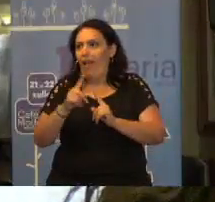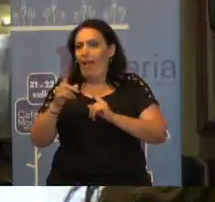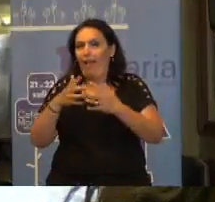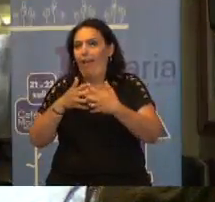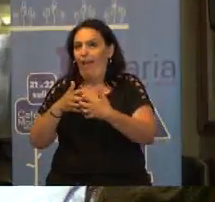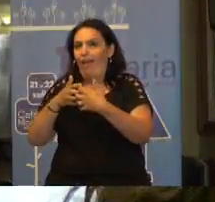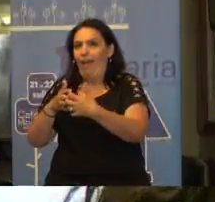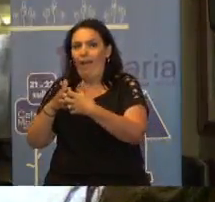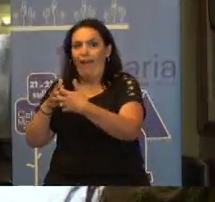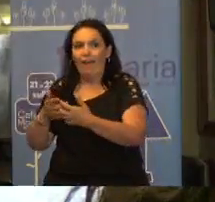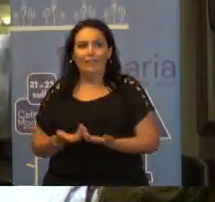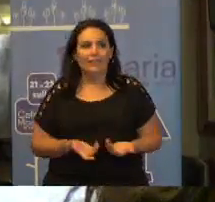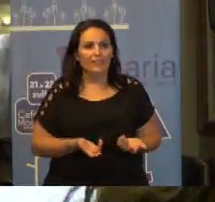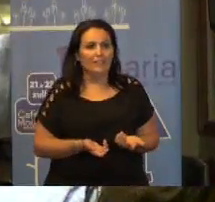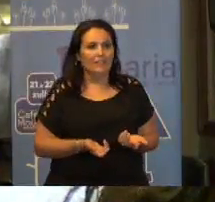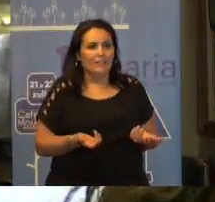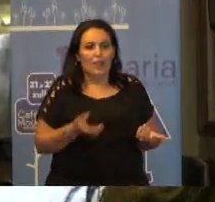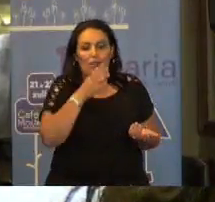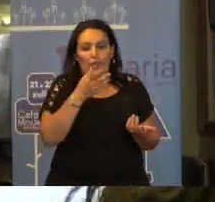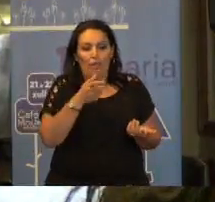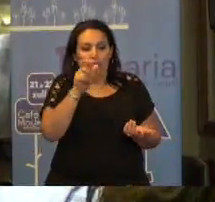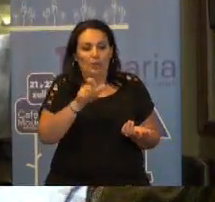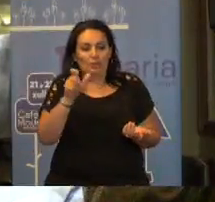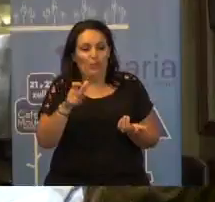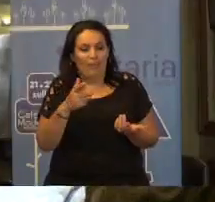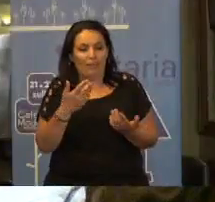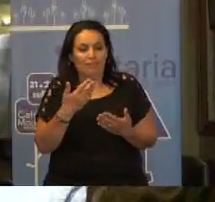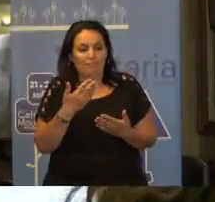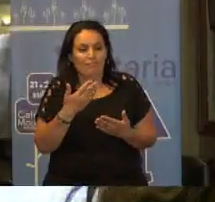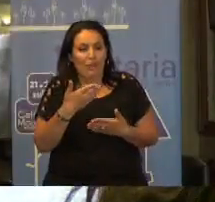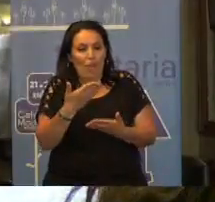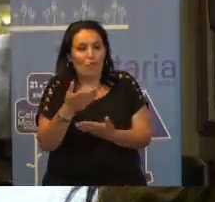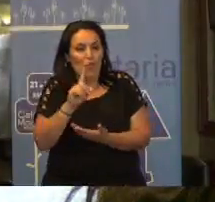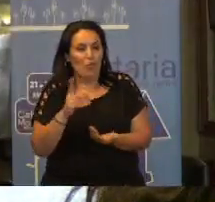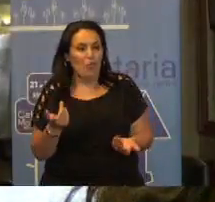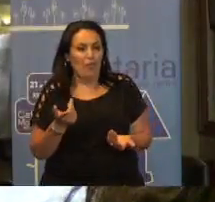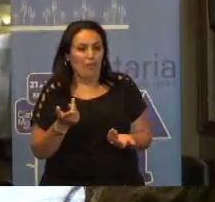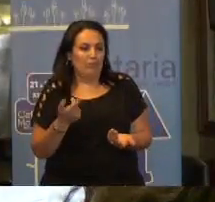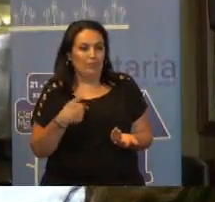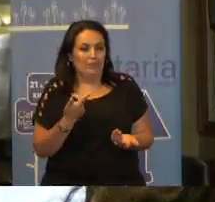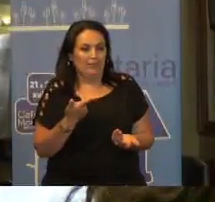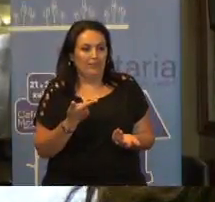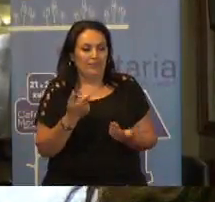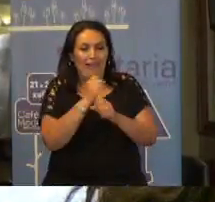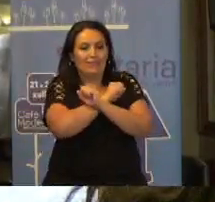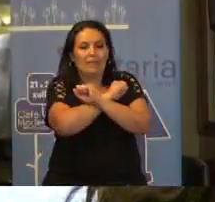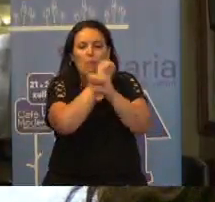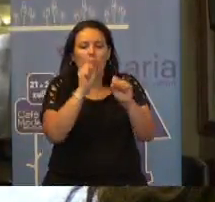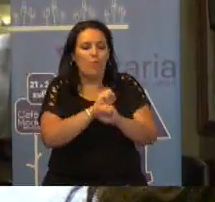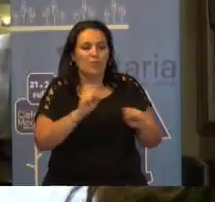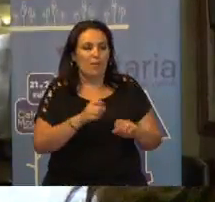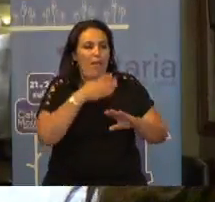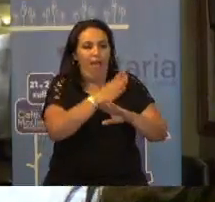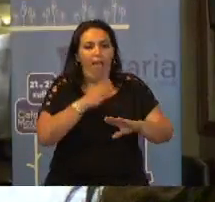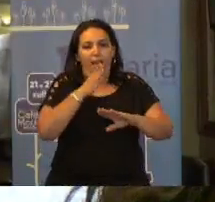ou con moi pouca axuda, iso tamén é imposible de estar en todo e de que